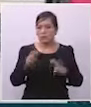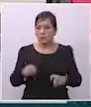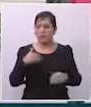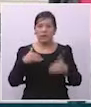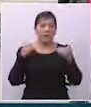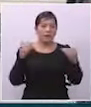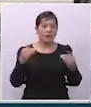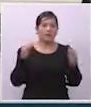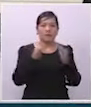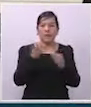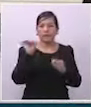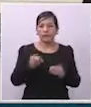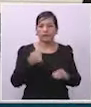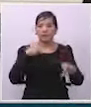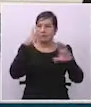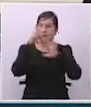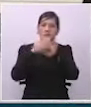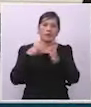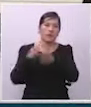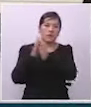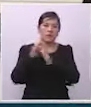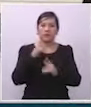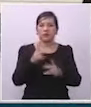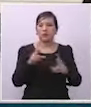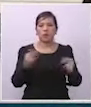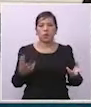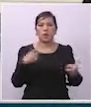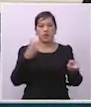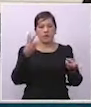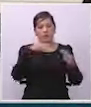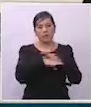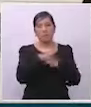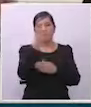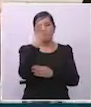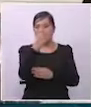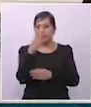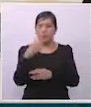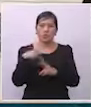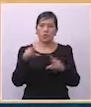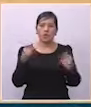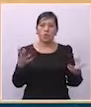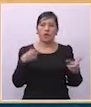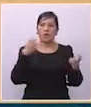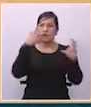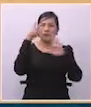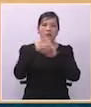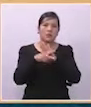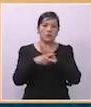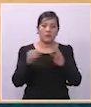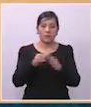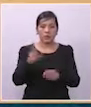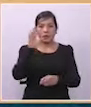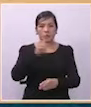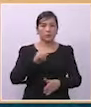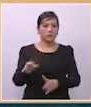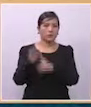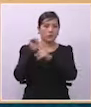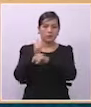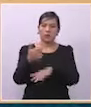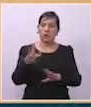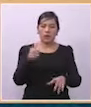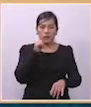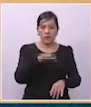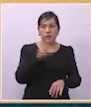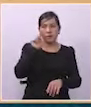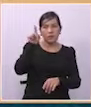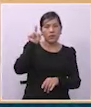averiguar. Y pedimos cámaras. Y nos dijeron, no tenemos cámaras en pre-kinder ni kinder, que es la misma área. El portero presunto agresor fue identificado por la